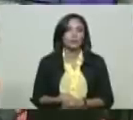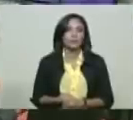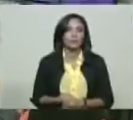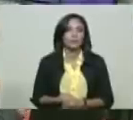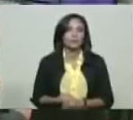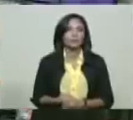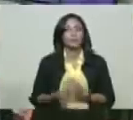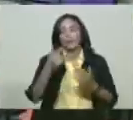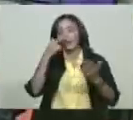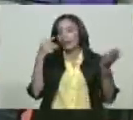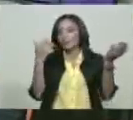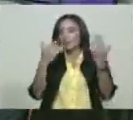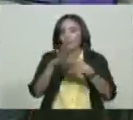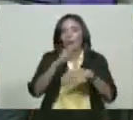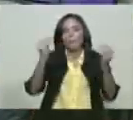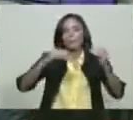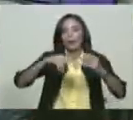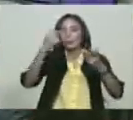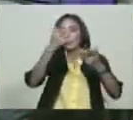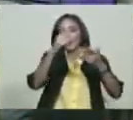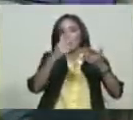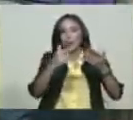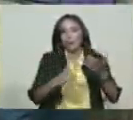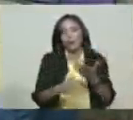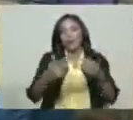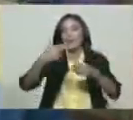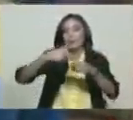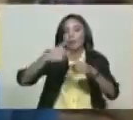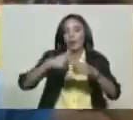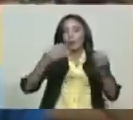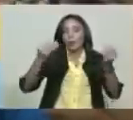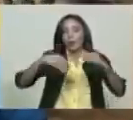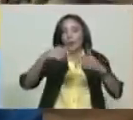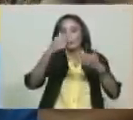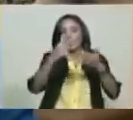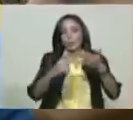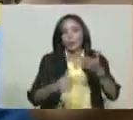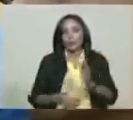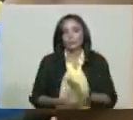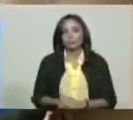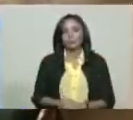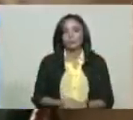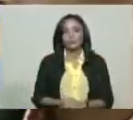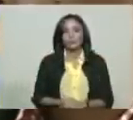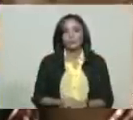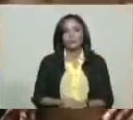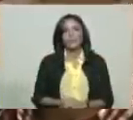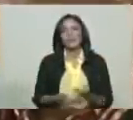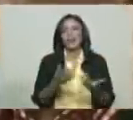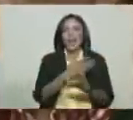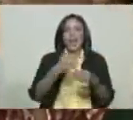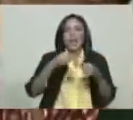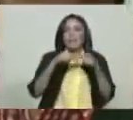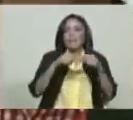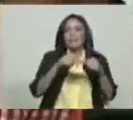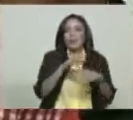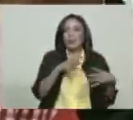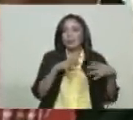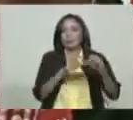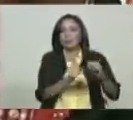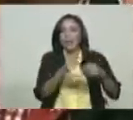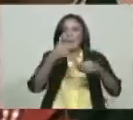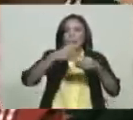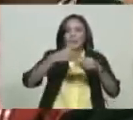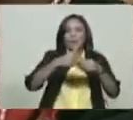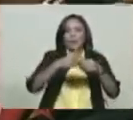y, sin lugar a duda, la industria petrolera. Romper con la dependencia petrolera,